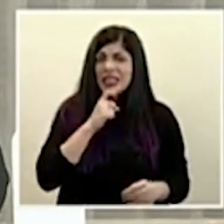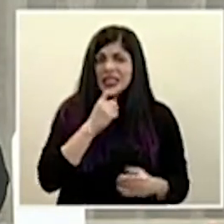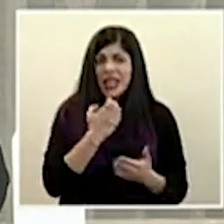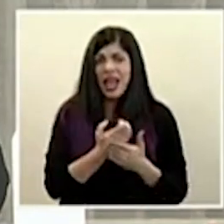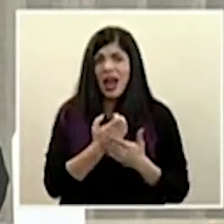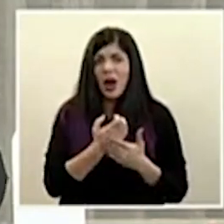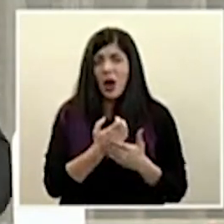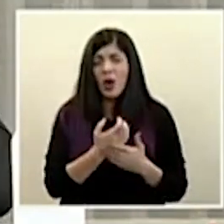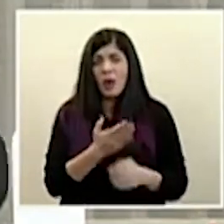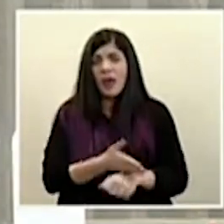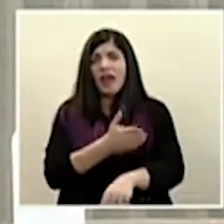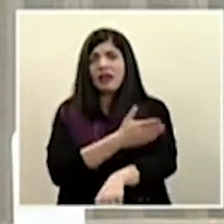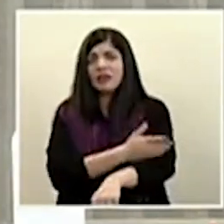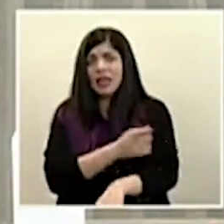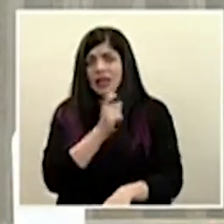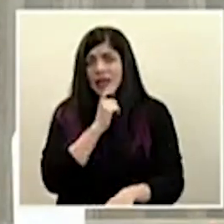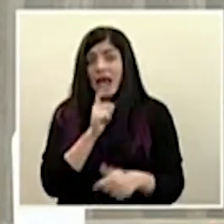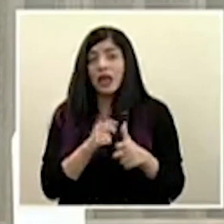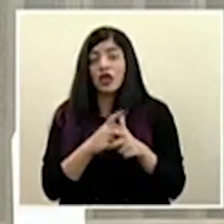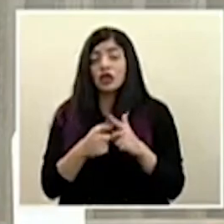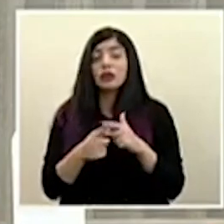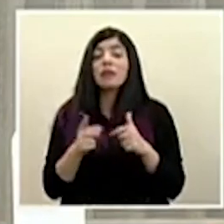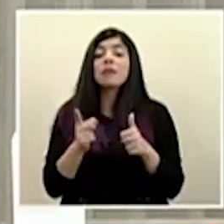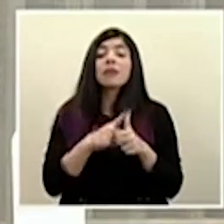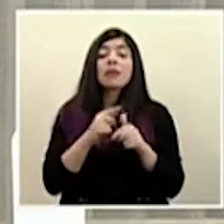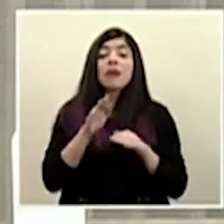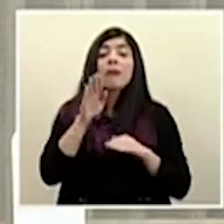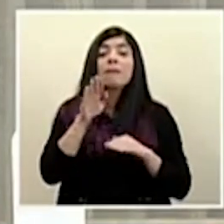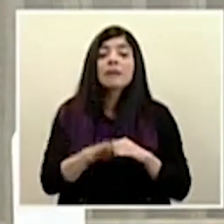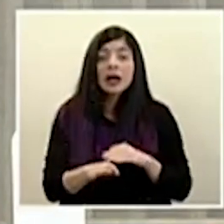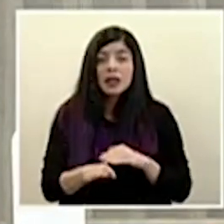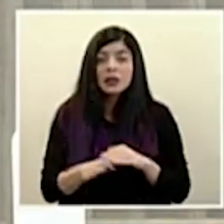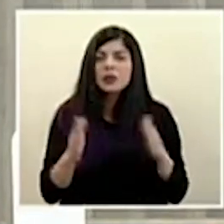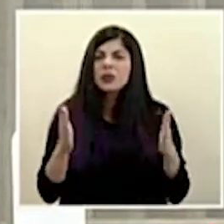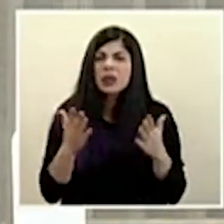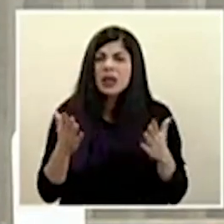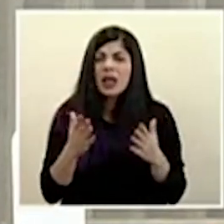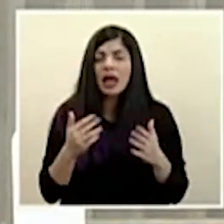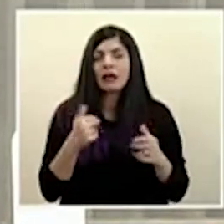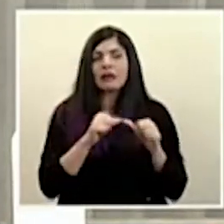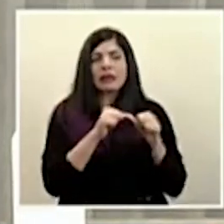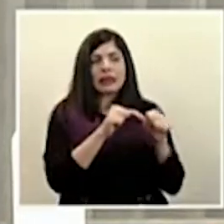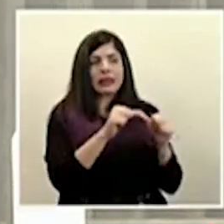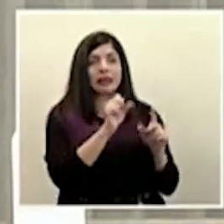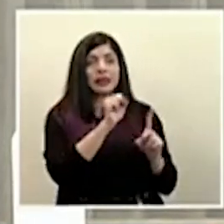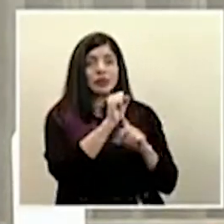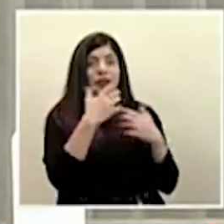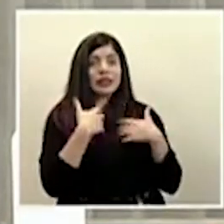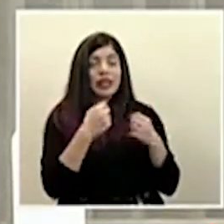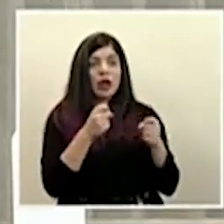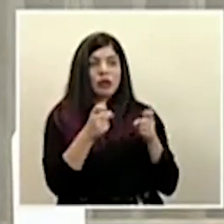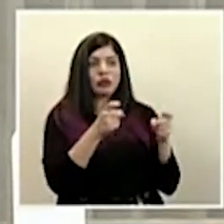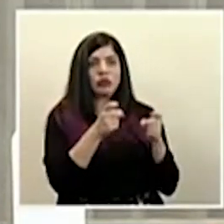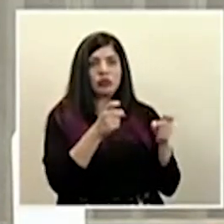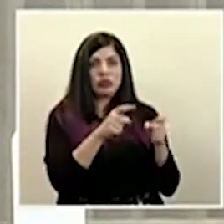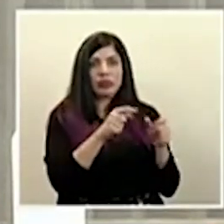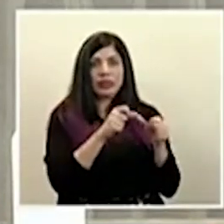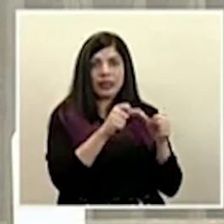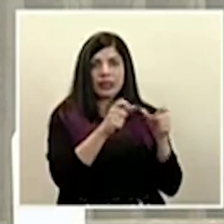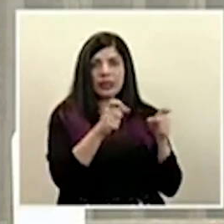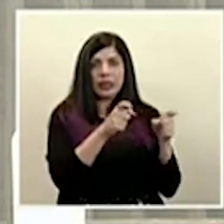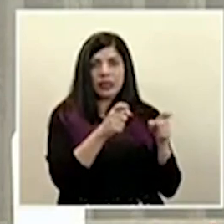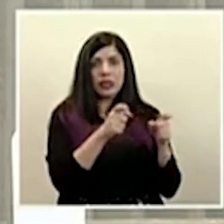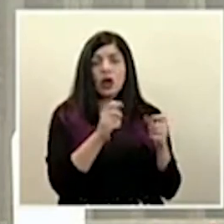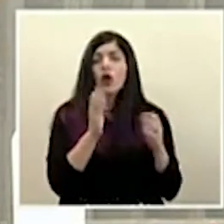sus economías. Entonces, el primer paso es que tengamos controlada la situación de salud. No hay